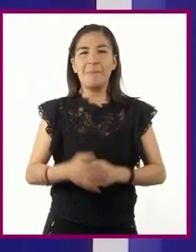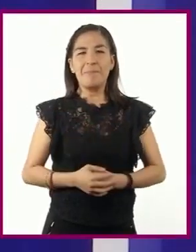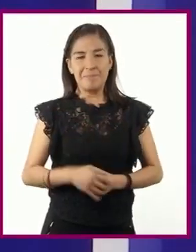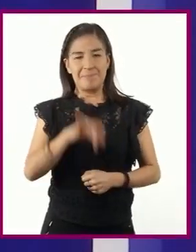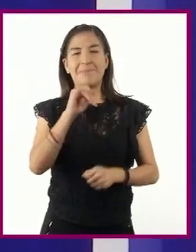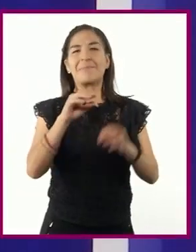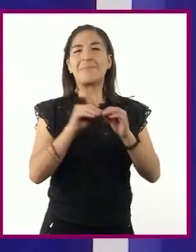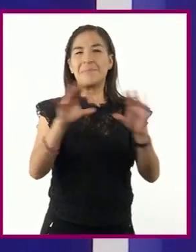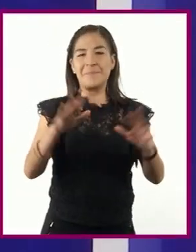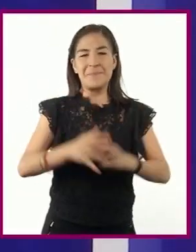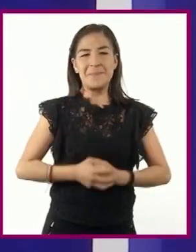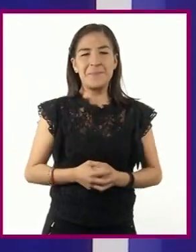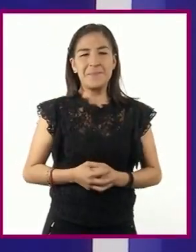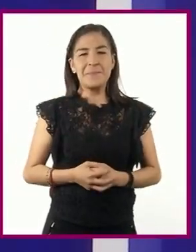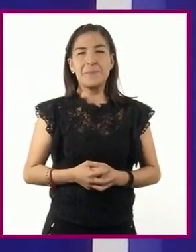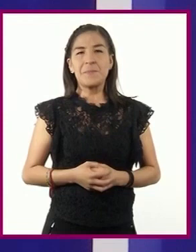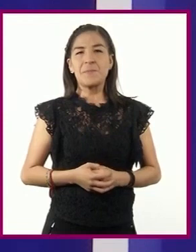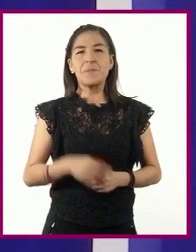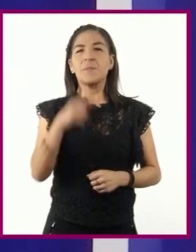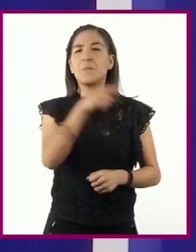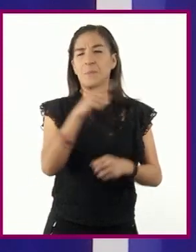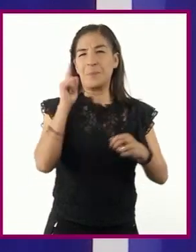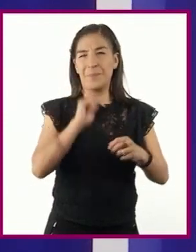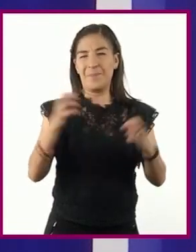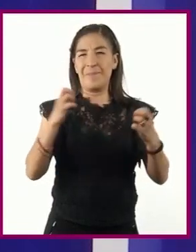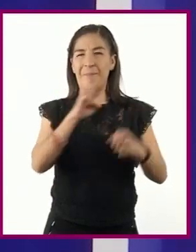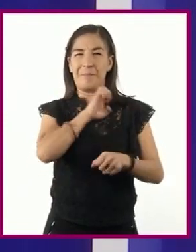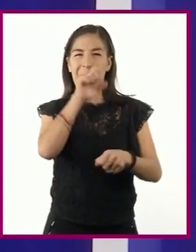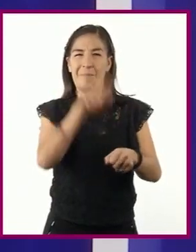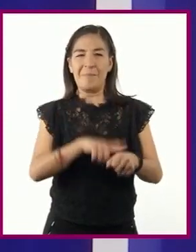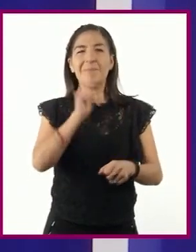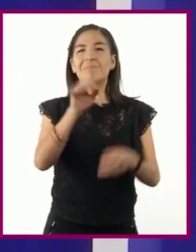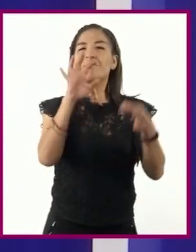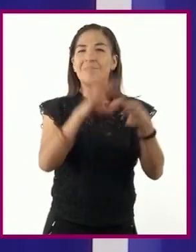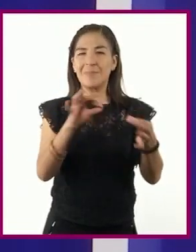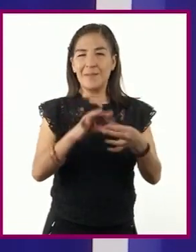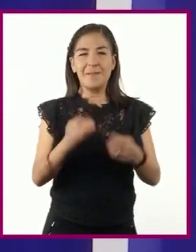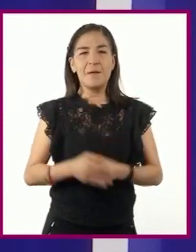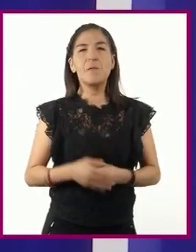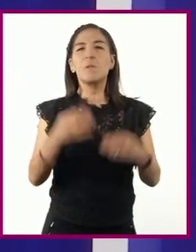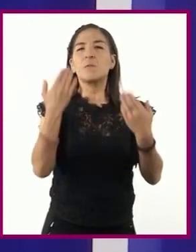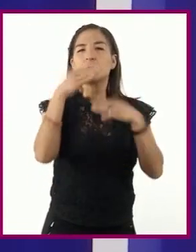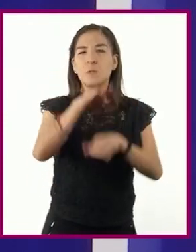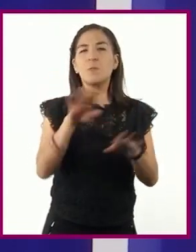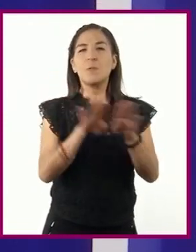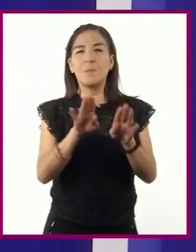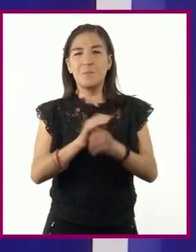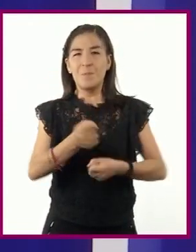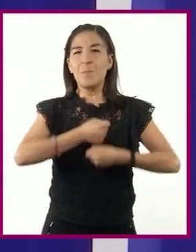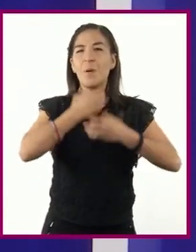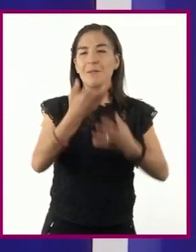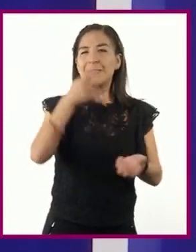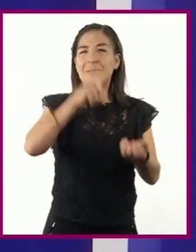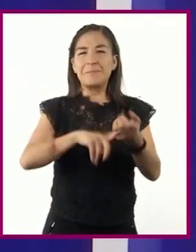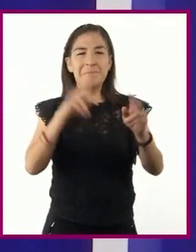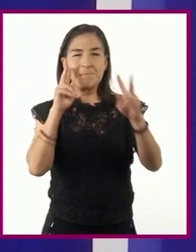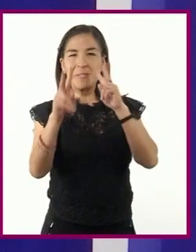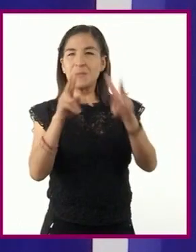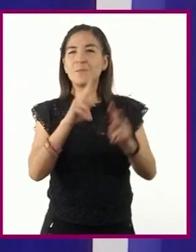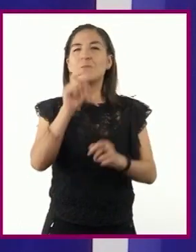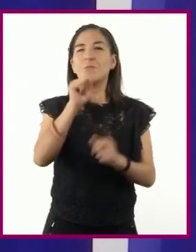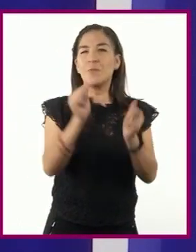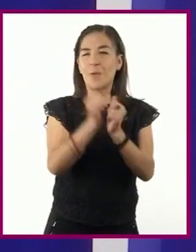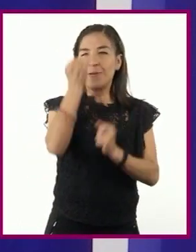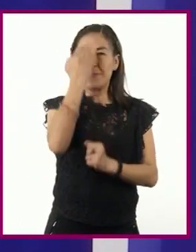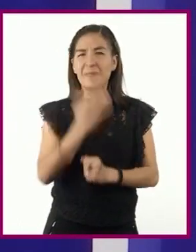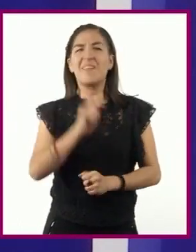Por supuesto, maestra. La especialista indicó acerca de la existencia de los actos de la poesía visual en la vida cotidiana